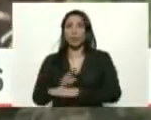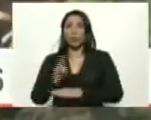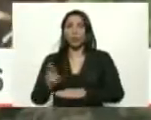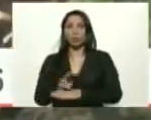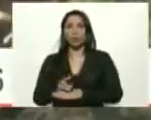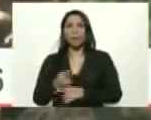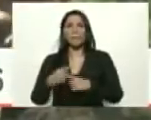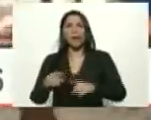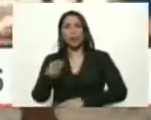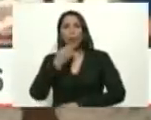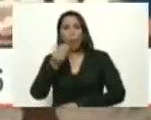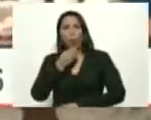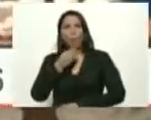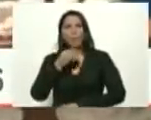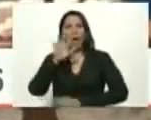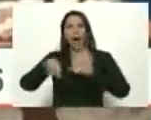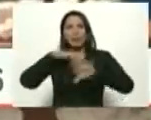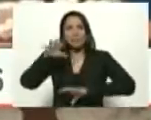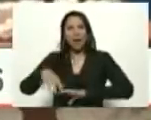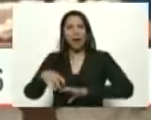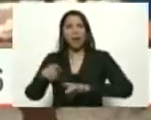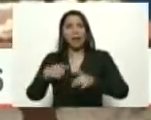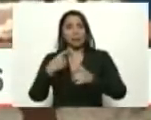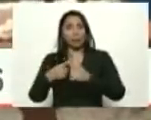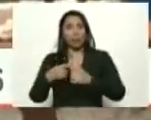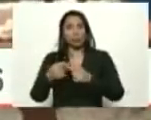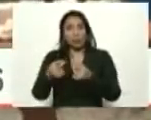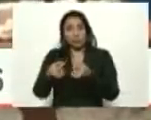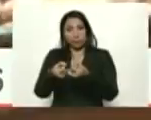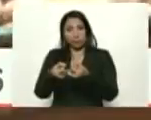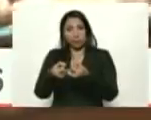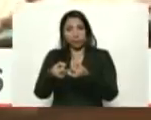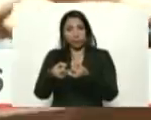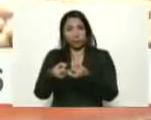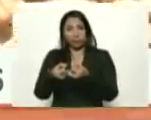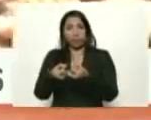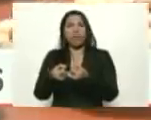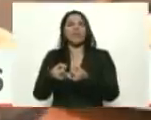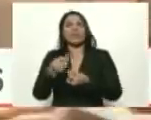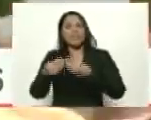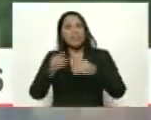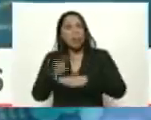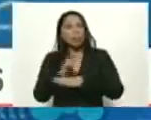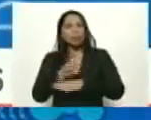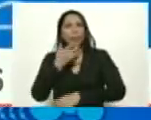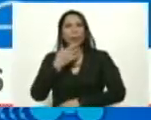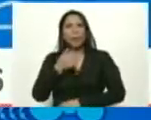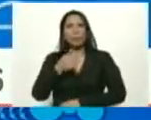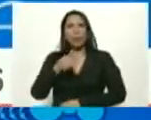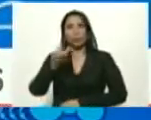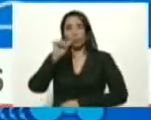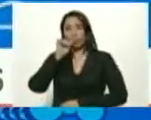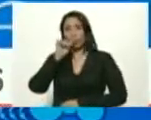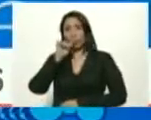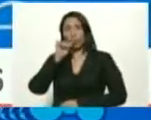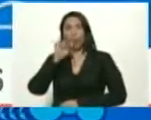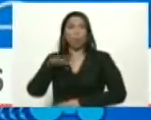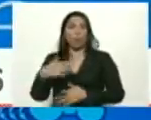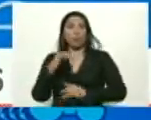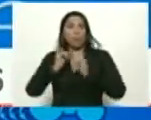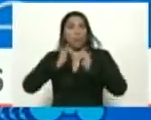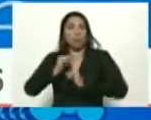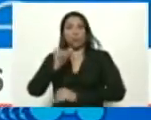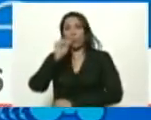animales. Y el arroz pequeñito, el picado, se utiliza para el atol. Que seguro que usted, cuando estuvo pequeño, le